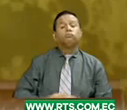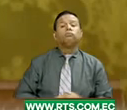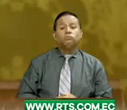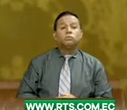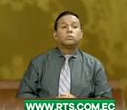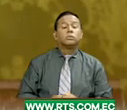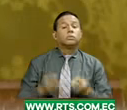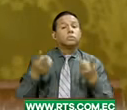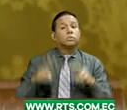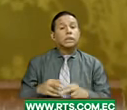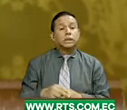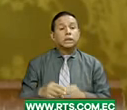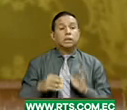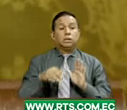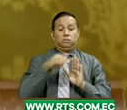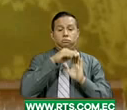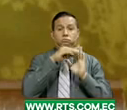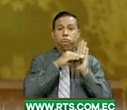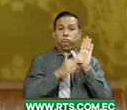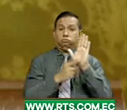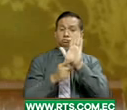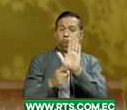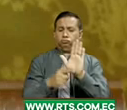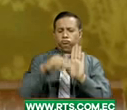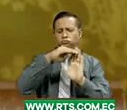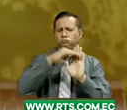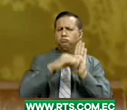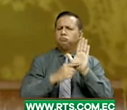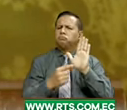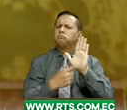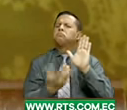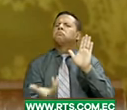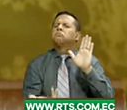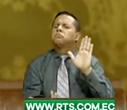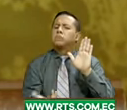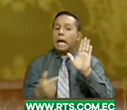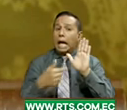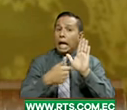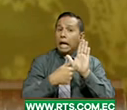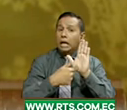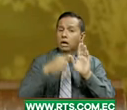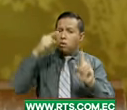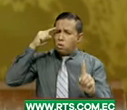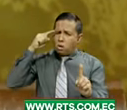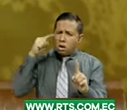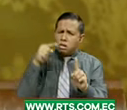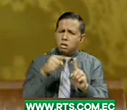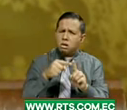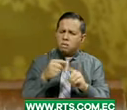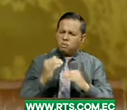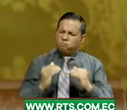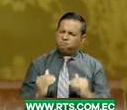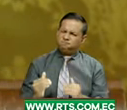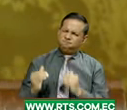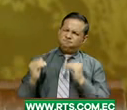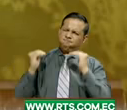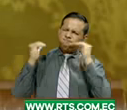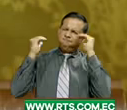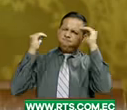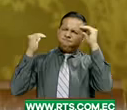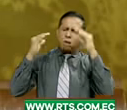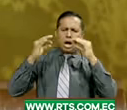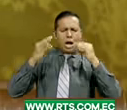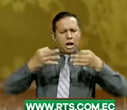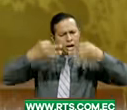Las disposiciones de este decreto ejecutivo buscan establecer los más altos estándares éticos y de